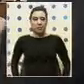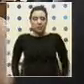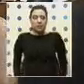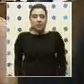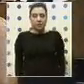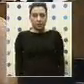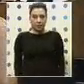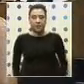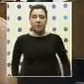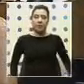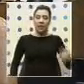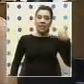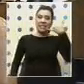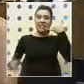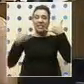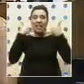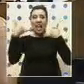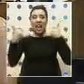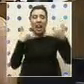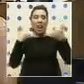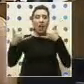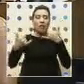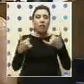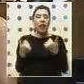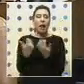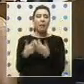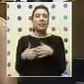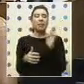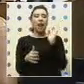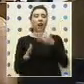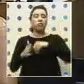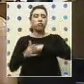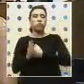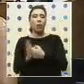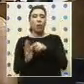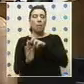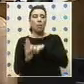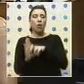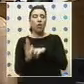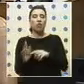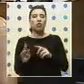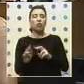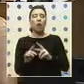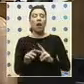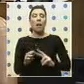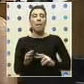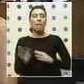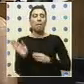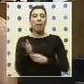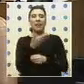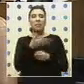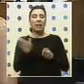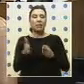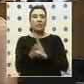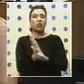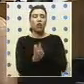llamados telefónicos a las empresas para cancelar proyectos, saltándose toda la institucionalidad imperante, en fin.